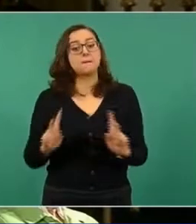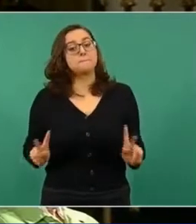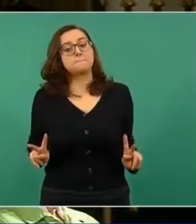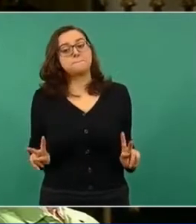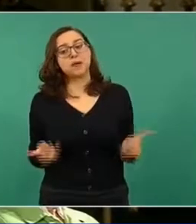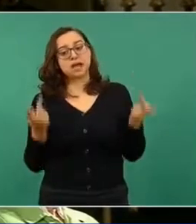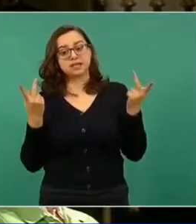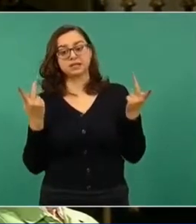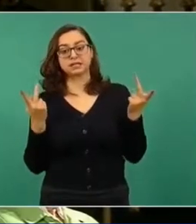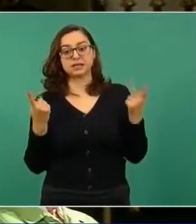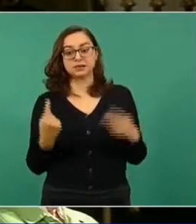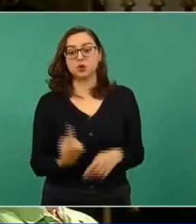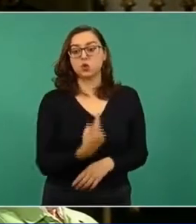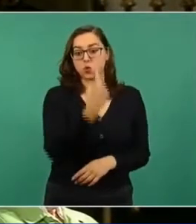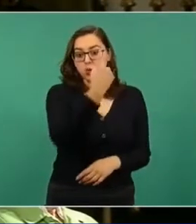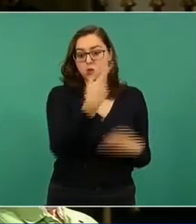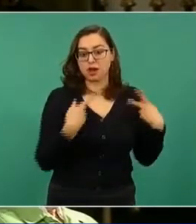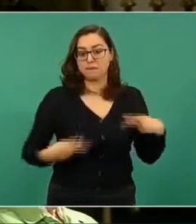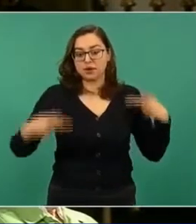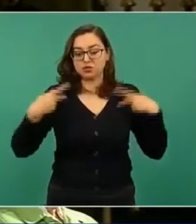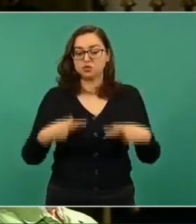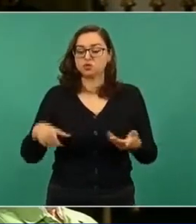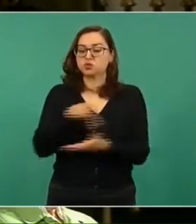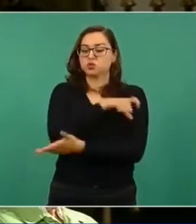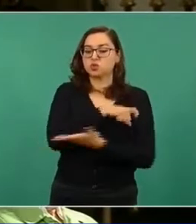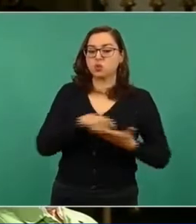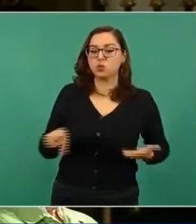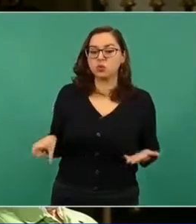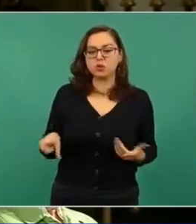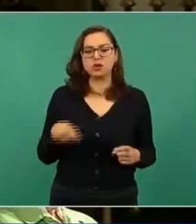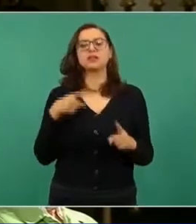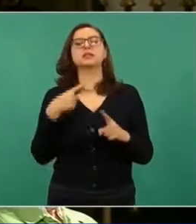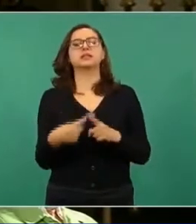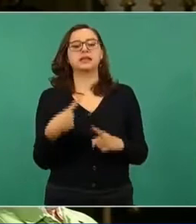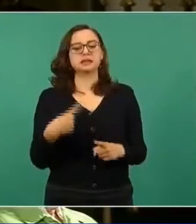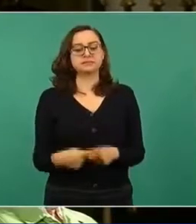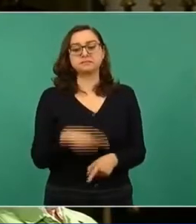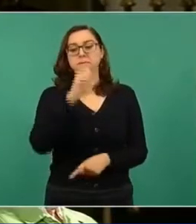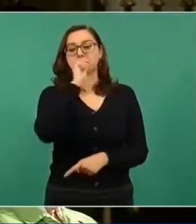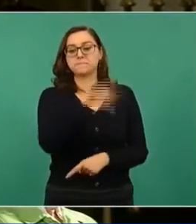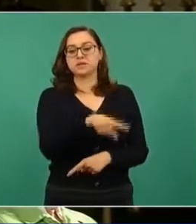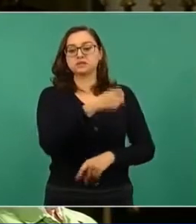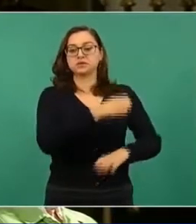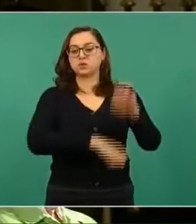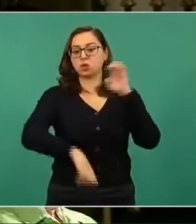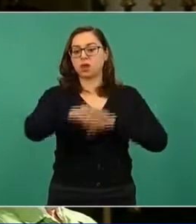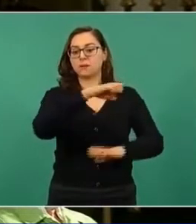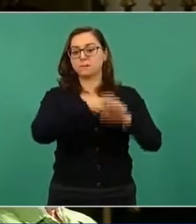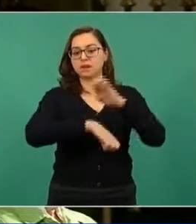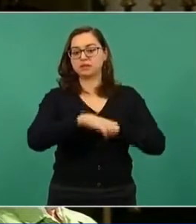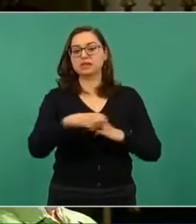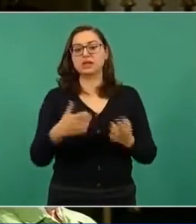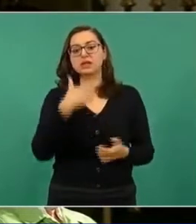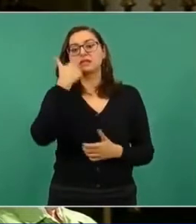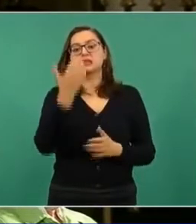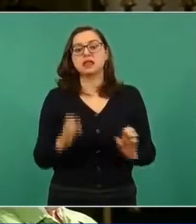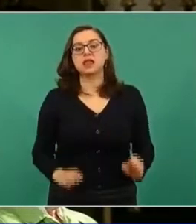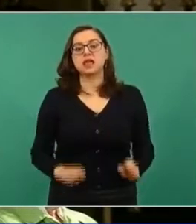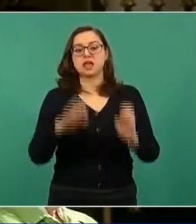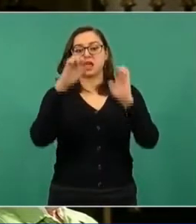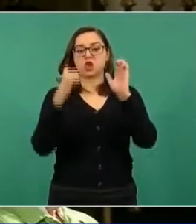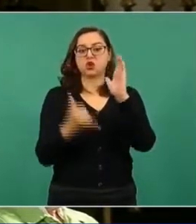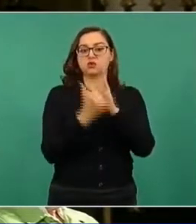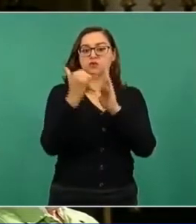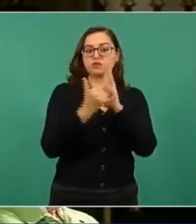pública a un solo postor, que resultó ser un empresario inmobiliario vecino de la escuela,